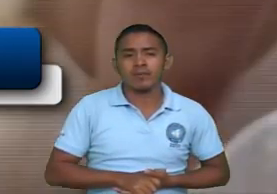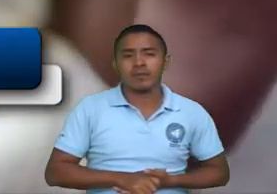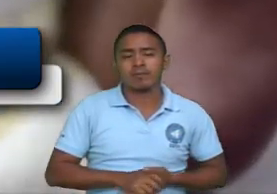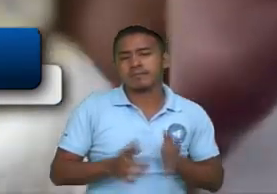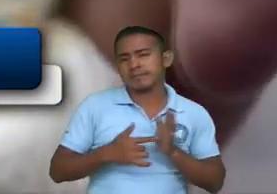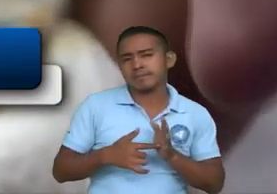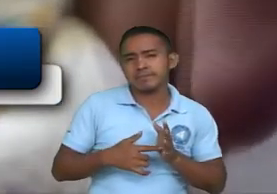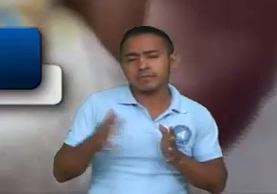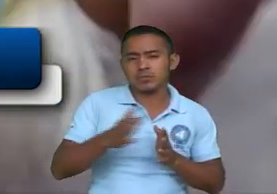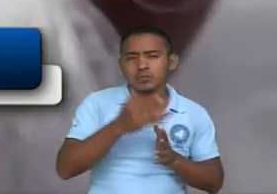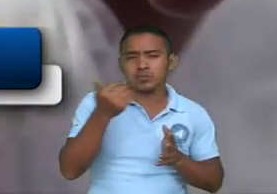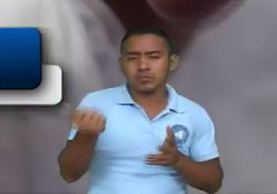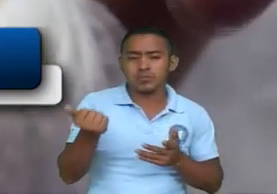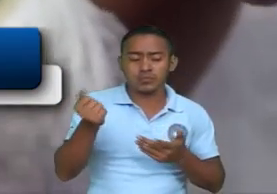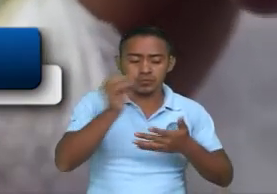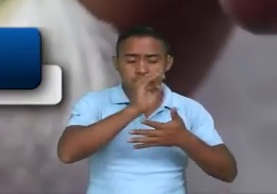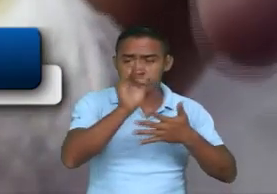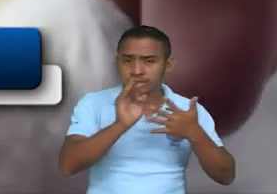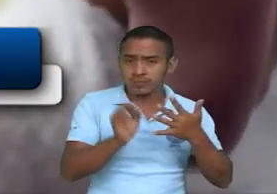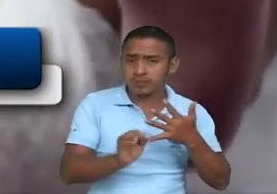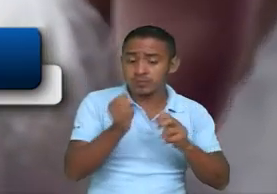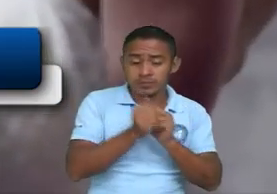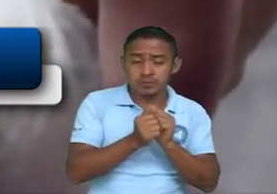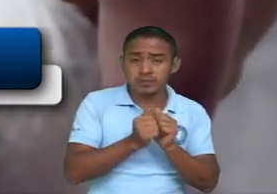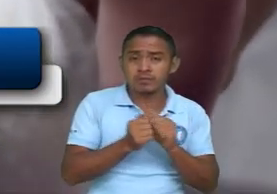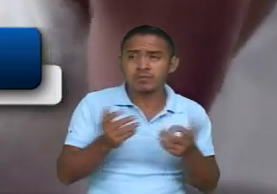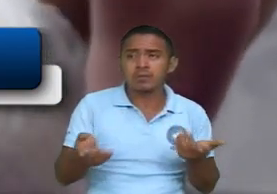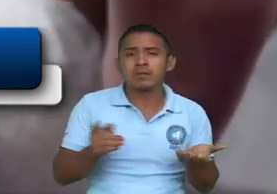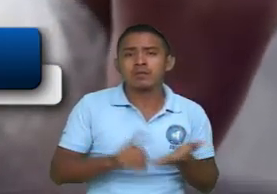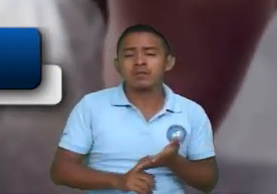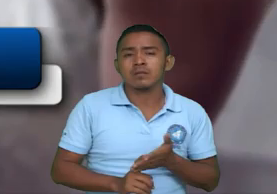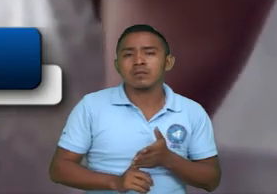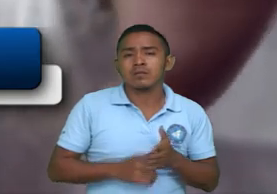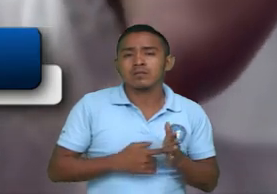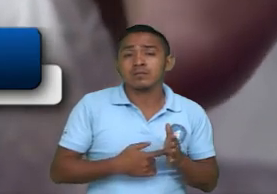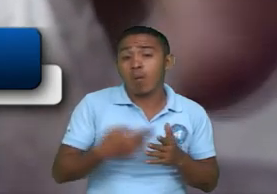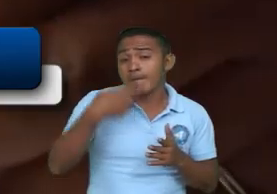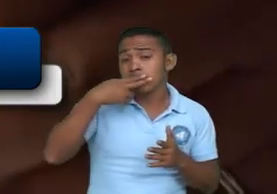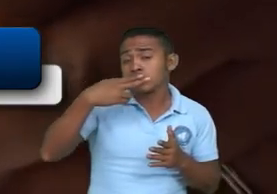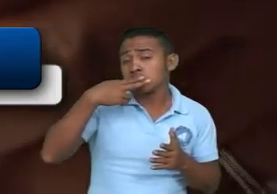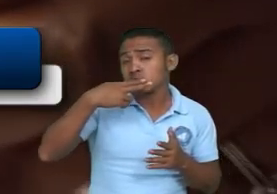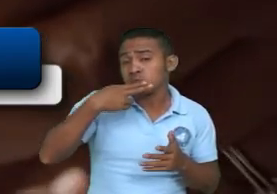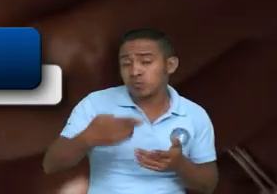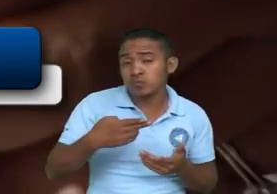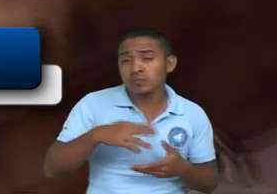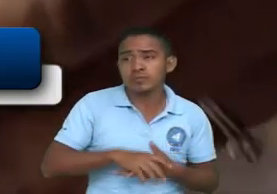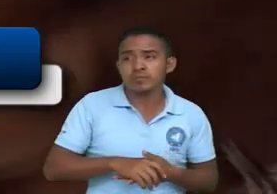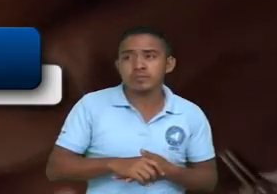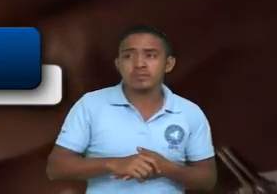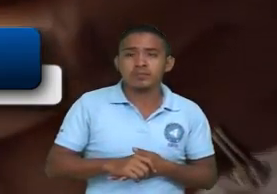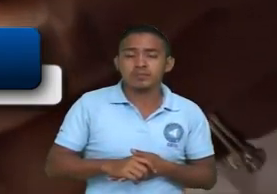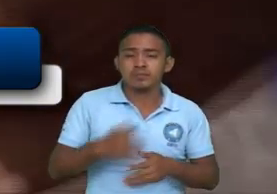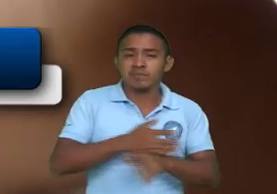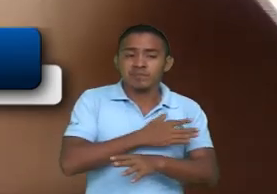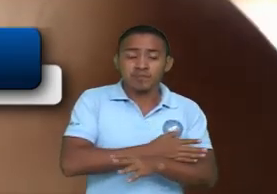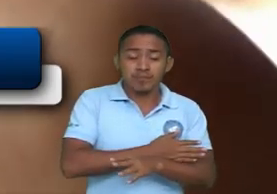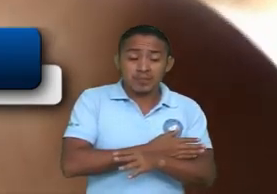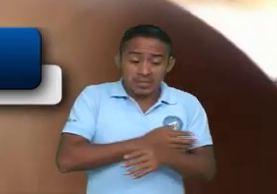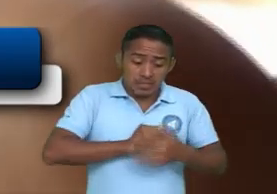se amamante y se espere de 15 a 20 minutos antes de acostar al bebé, por el riesgo de que ellos puedan tener regurgitaciones y el riesgo de que ellos